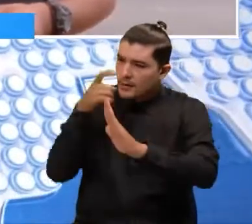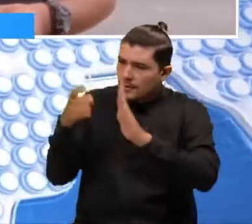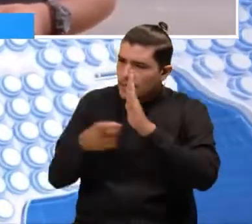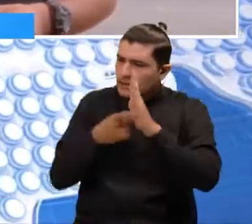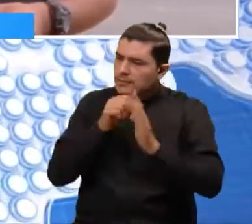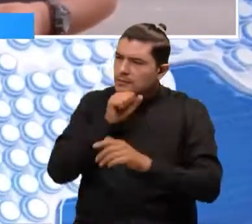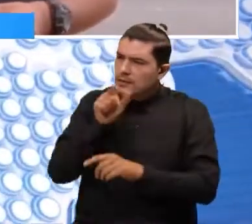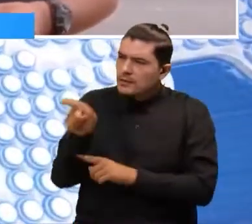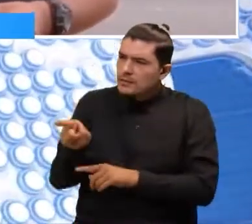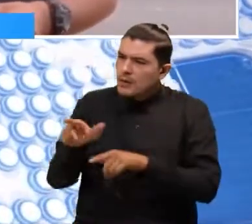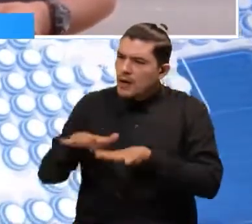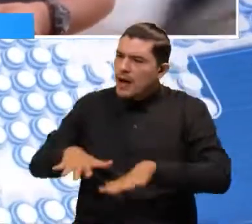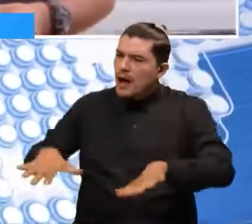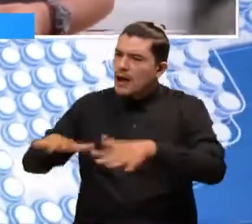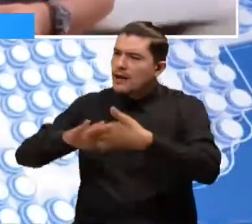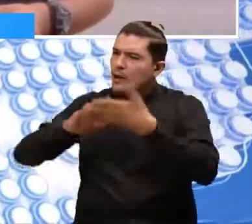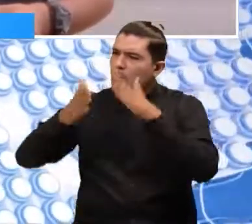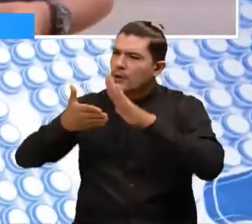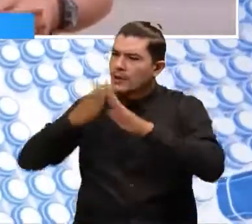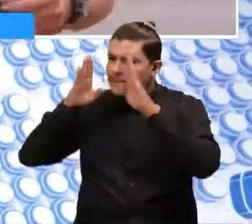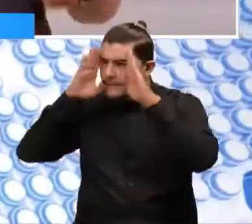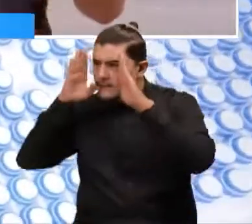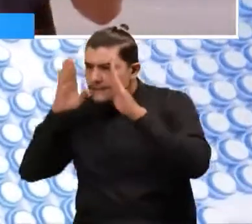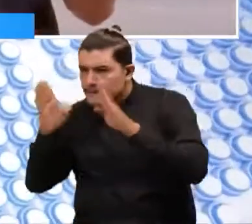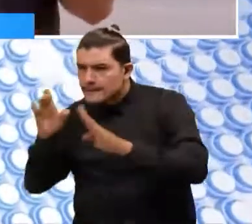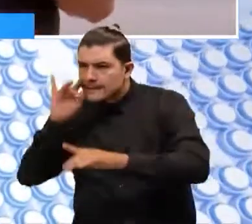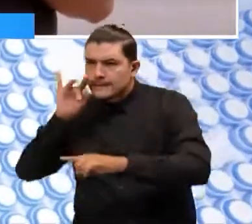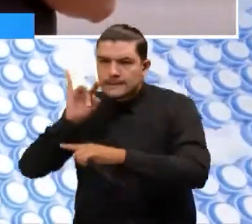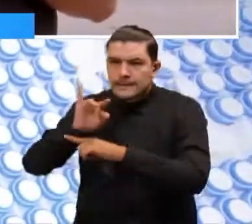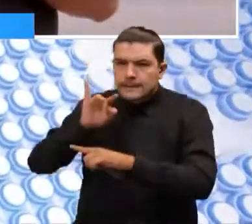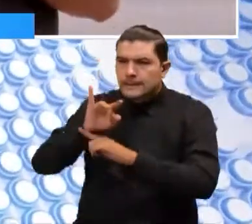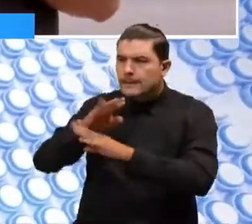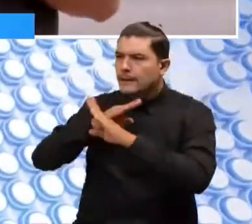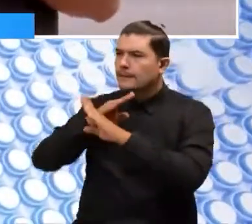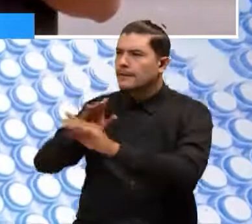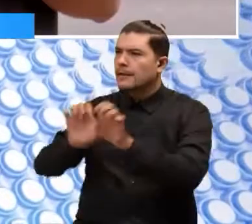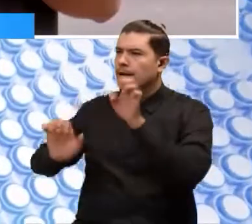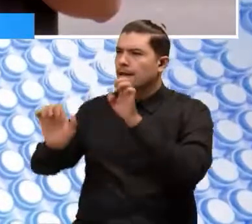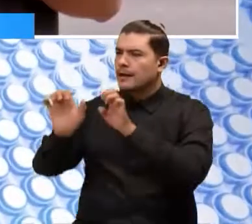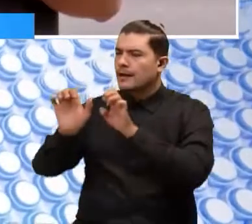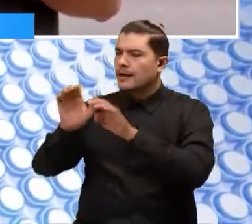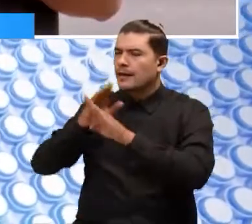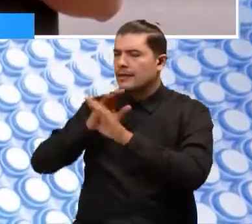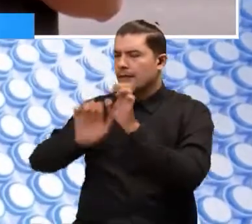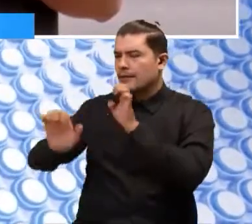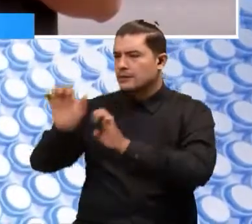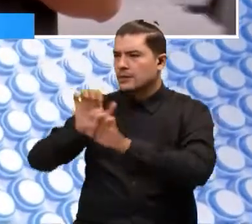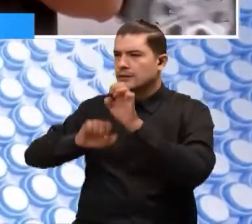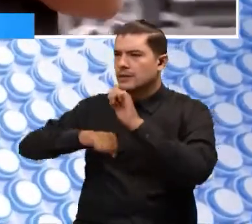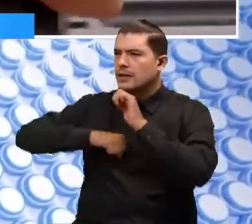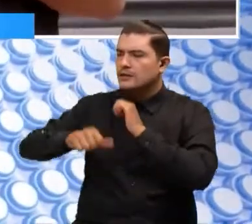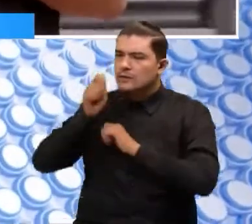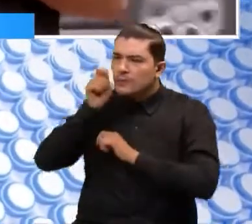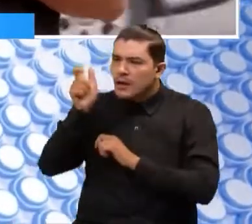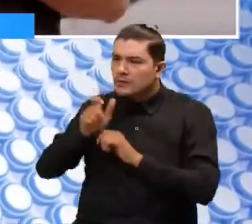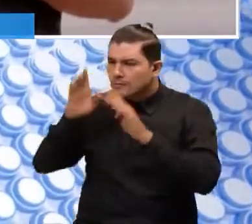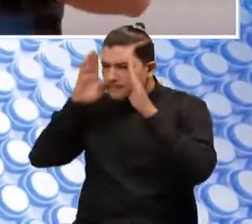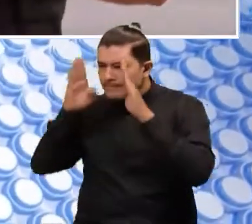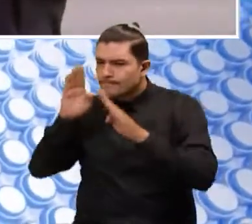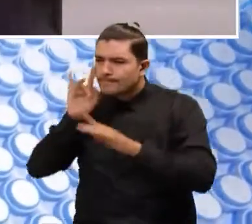mantienen en alerta estas comunidades y, por supuesto, los defensores de derechos humanos. Alfredo, buenas tardes.